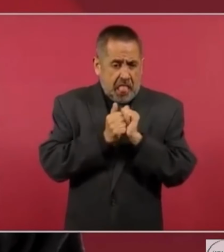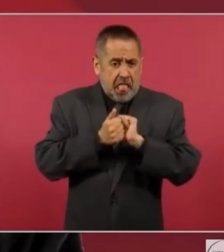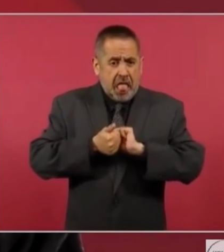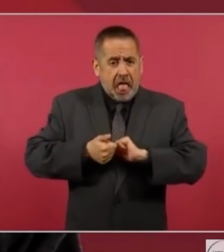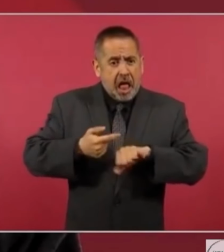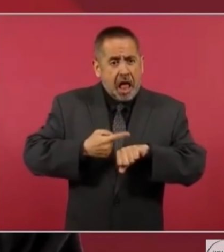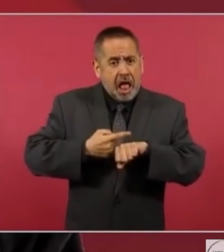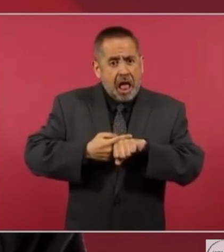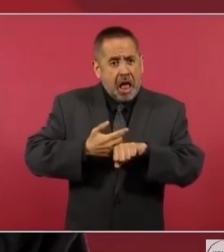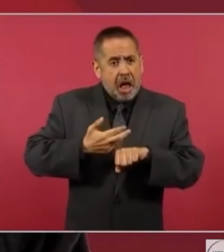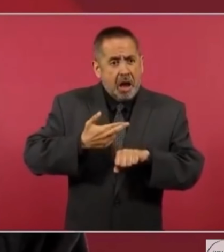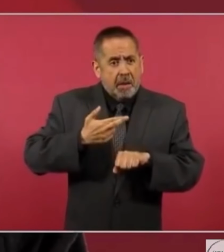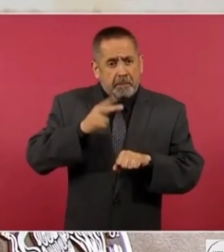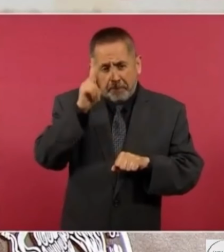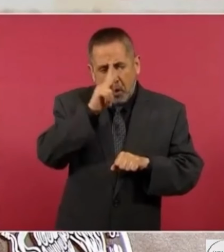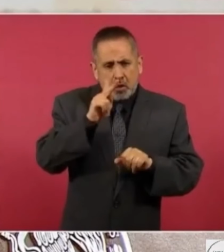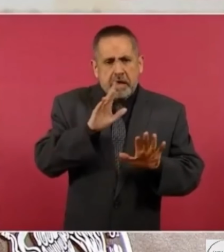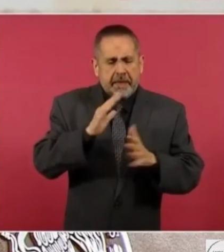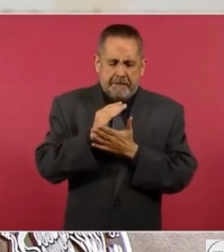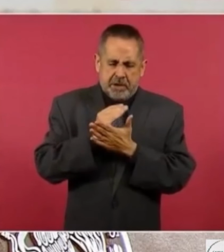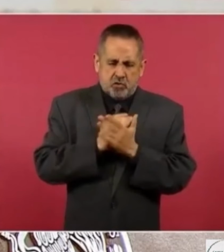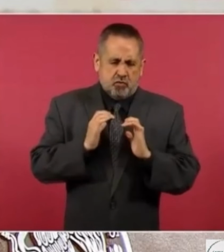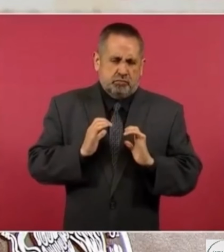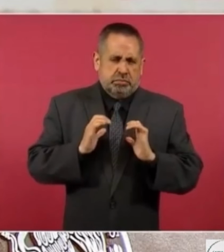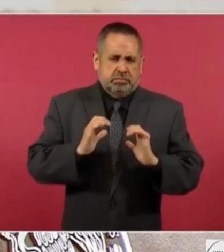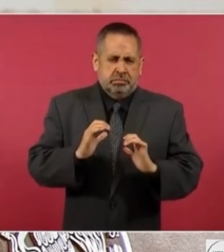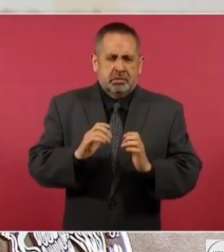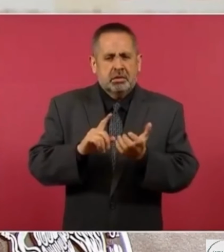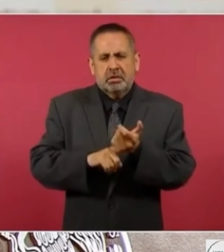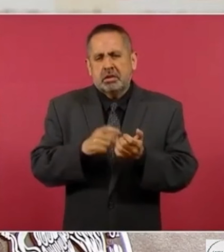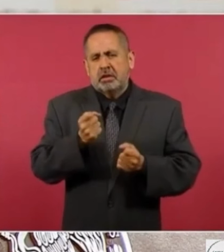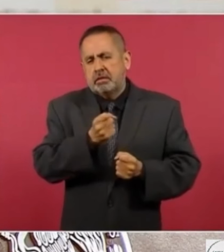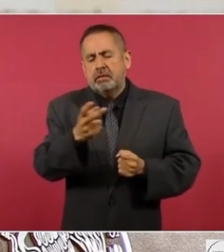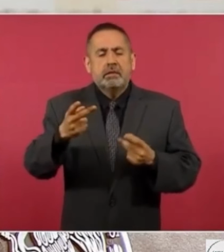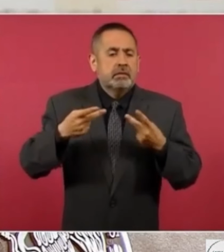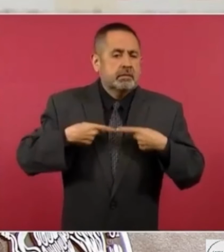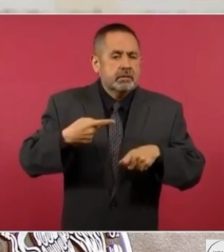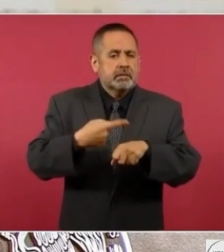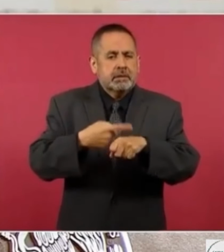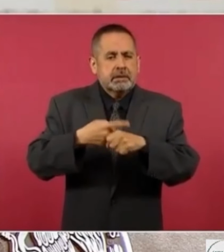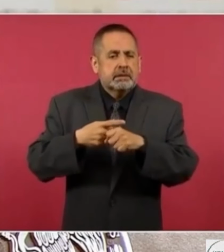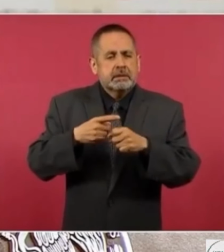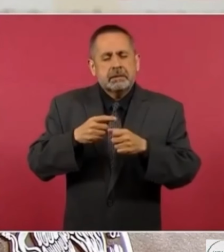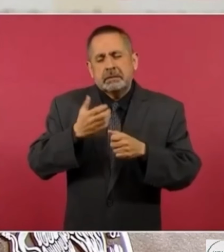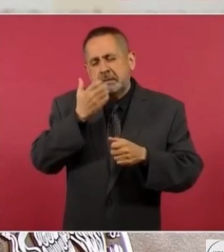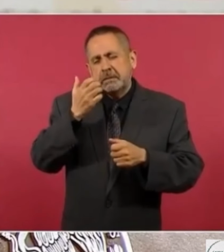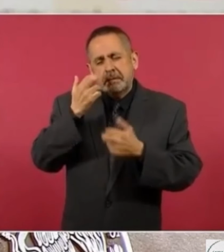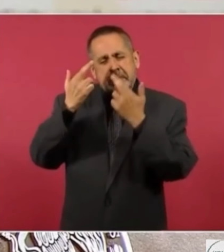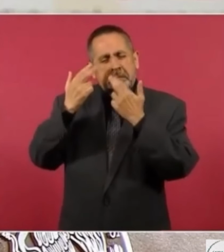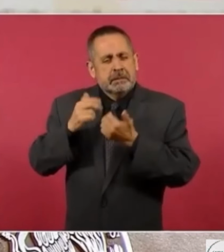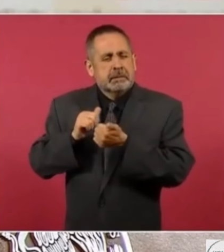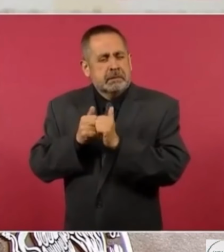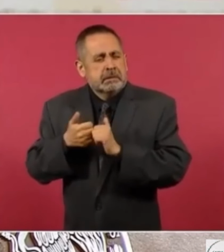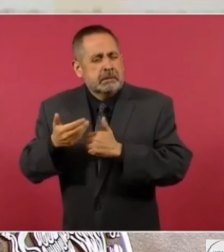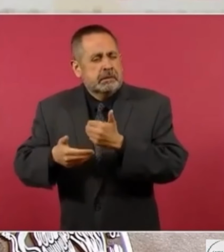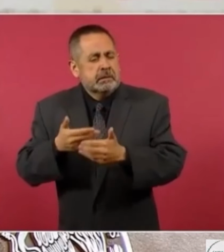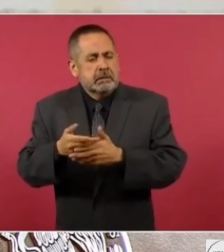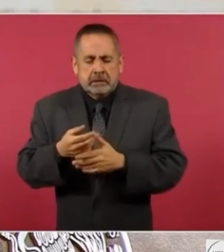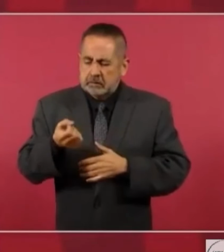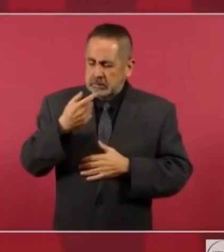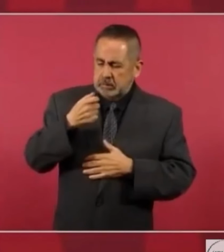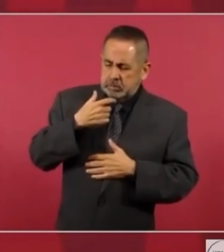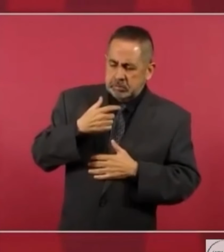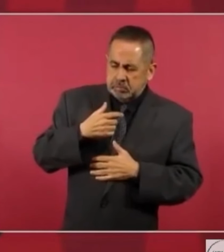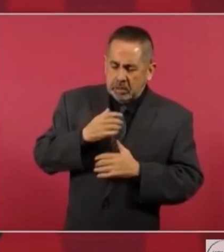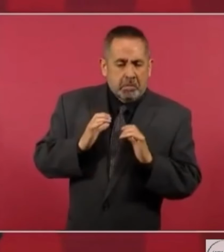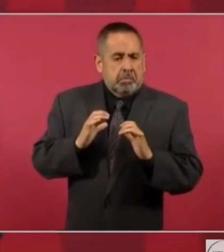tienen enfermedad leve, pero tienen factores de riesgo, es decir, estas enfermedades crónicas de las que hemos hablado ya muchas veces que